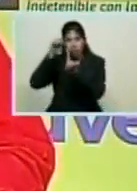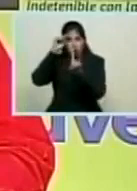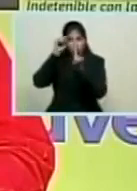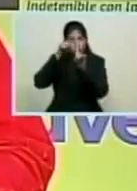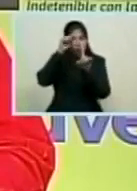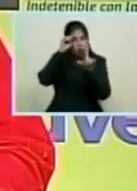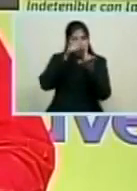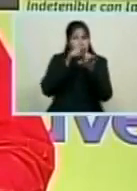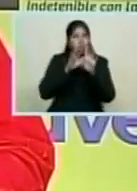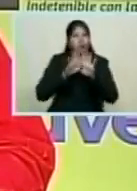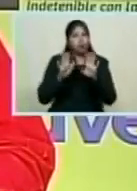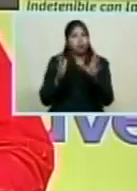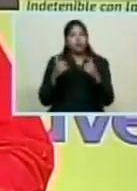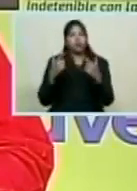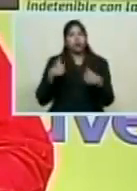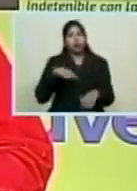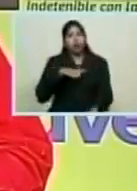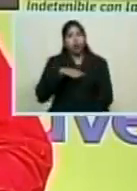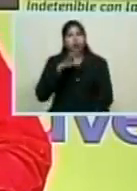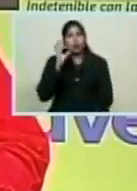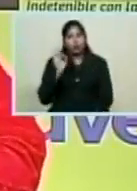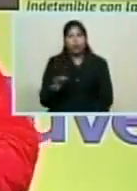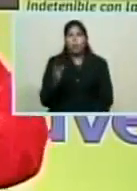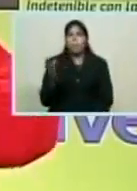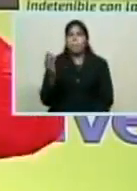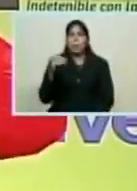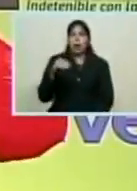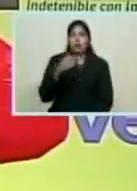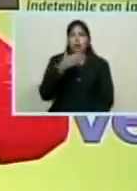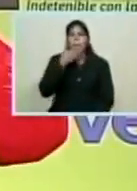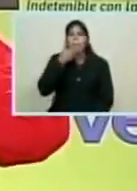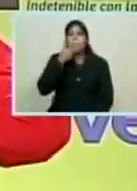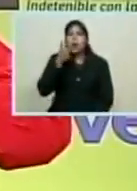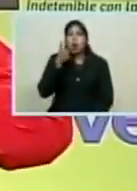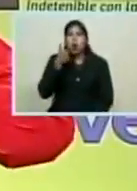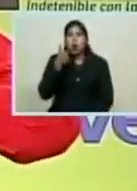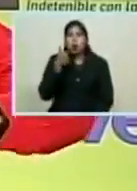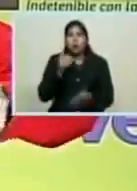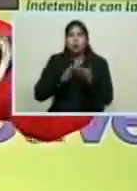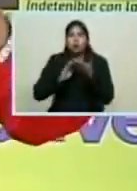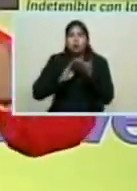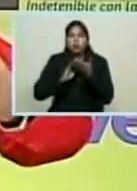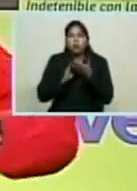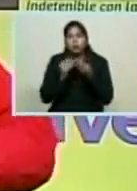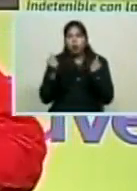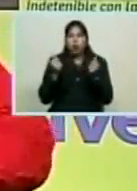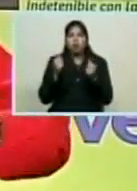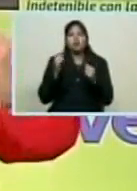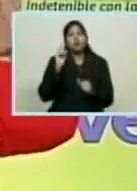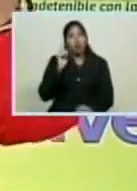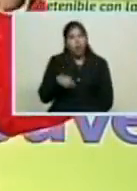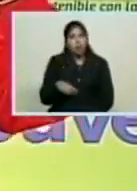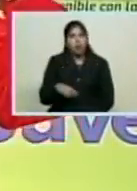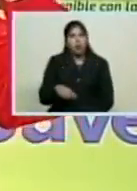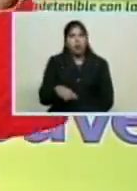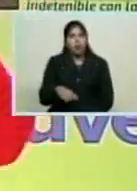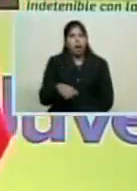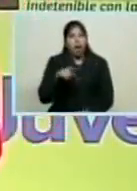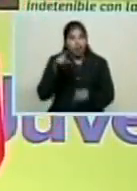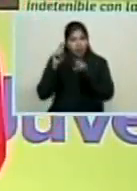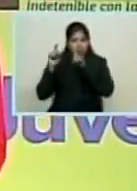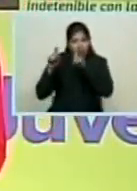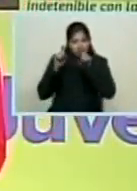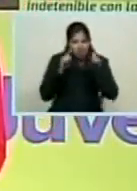tenemos que ir a hacer más, a mejorar más, a renovar en todo lo cualitativo, la